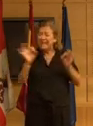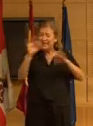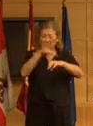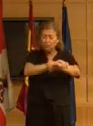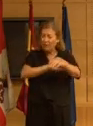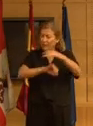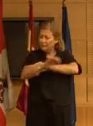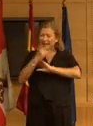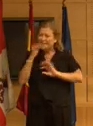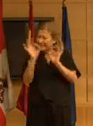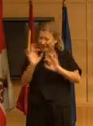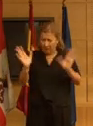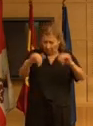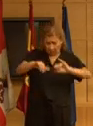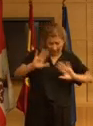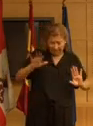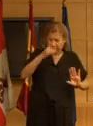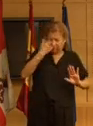avance.